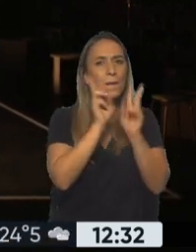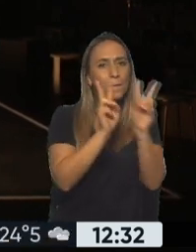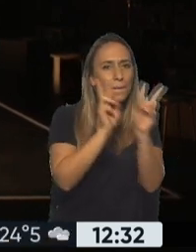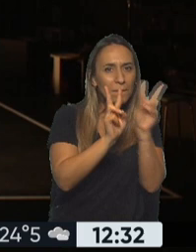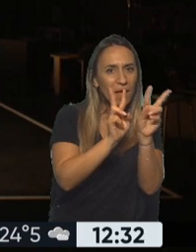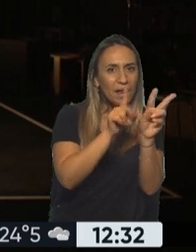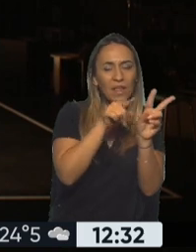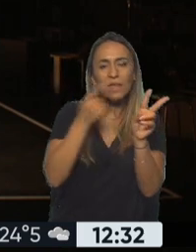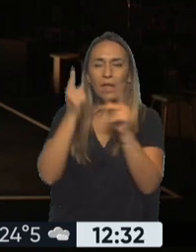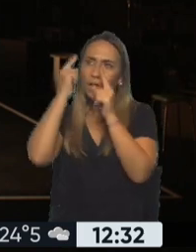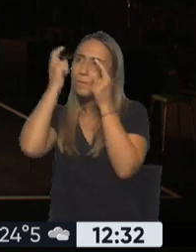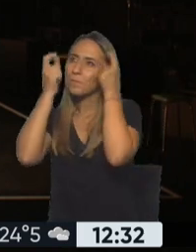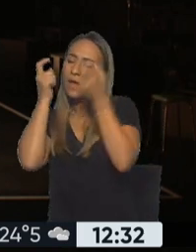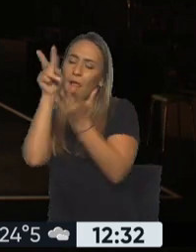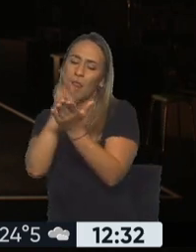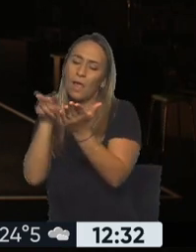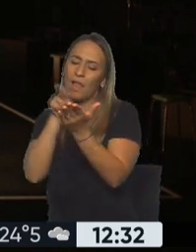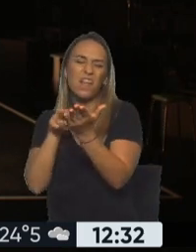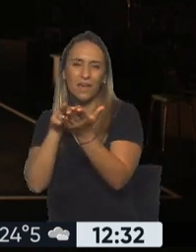que intelectual. Entonces,